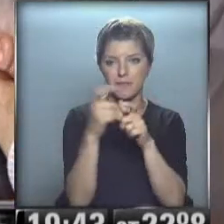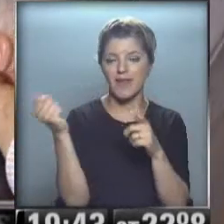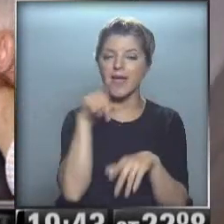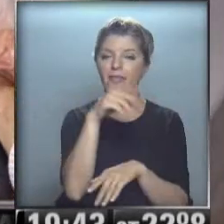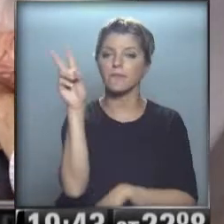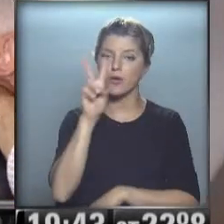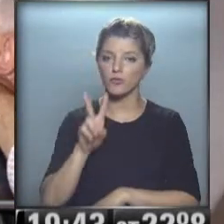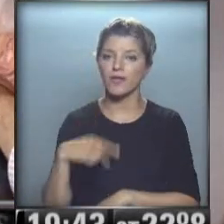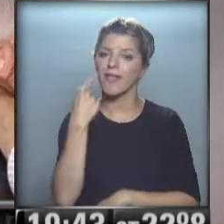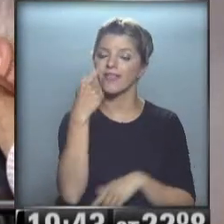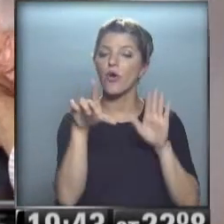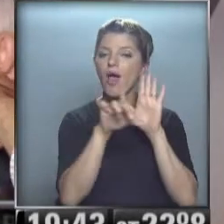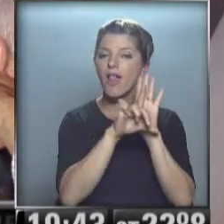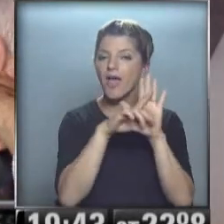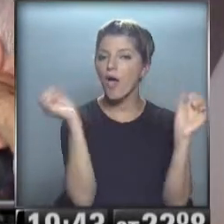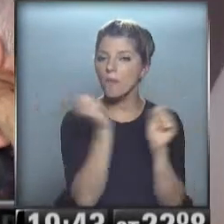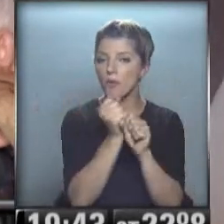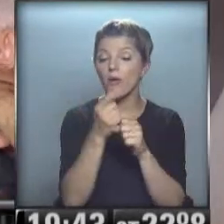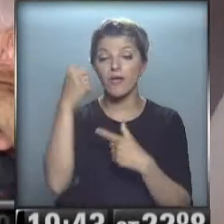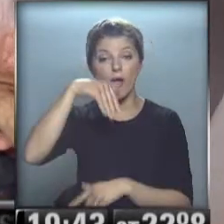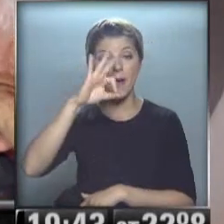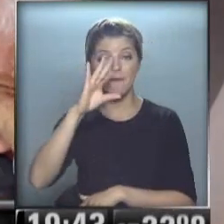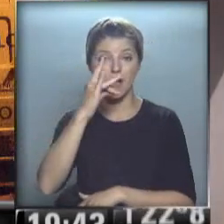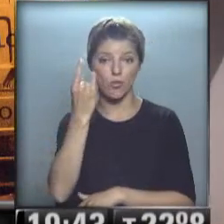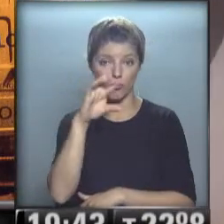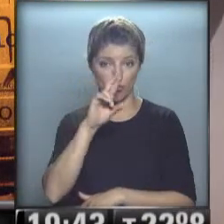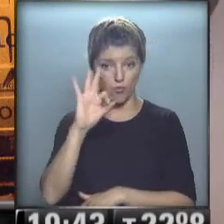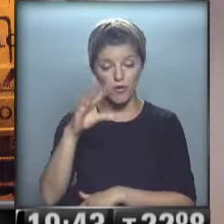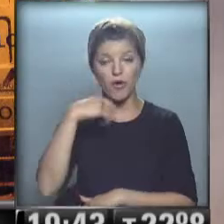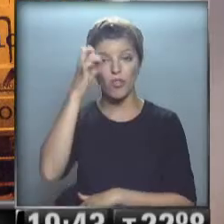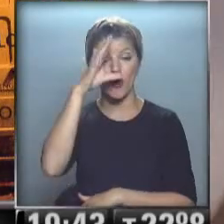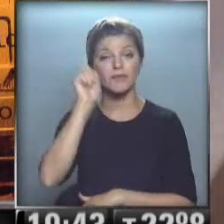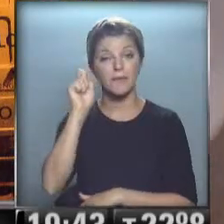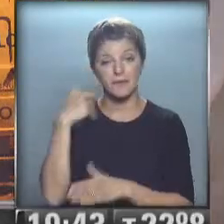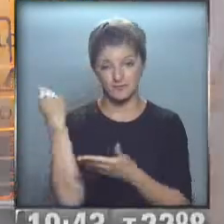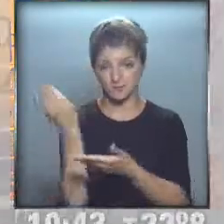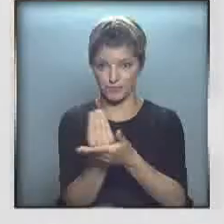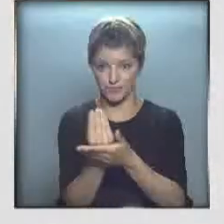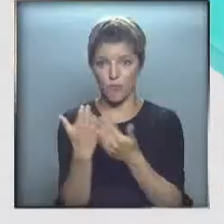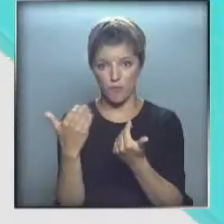la ley que le permite al presidente Nicolás Maduro legislar por decreto durante 12 meses.